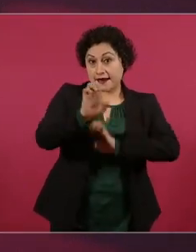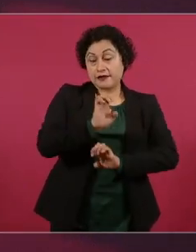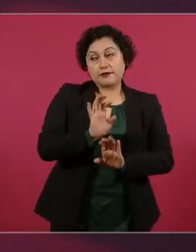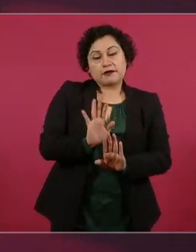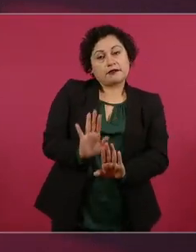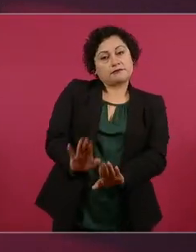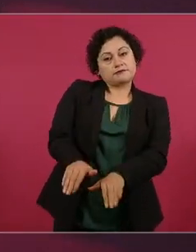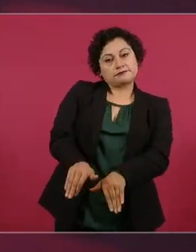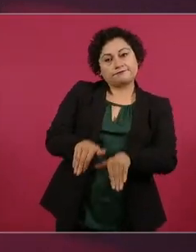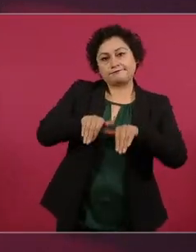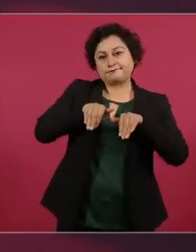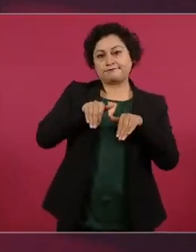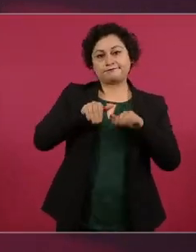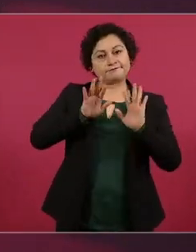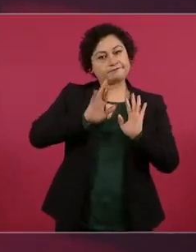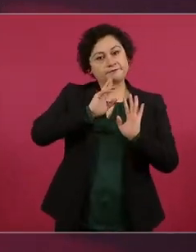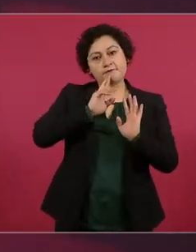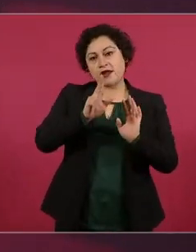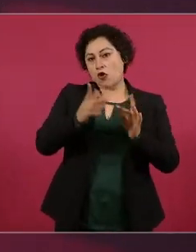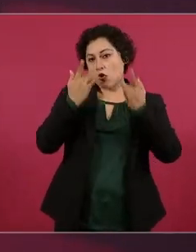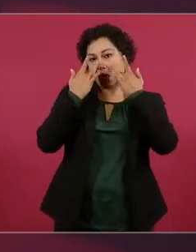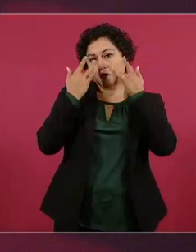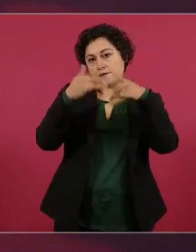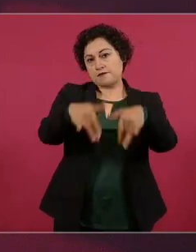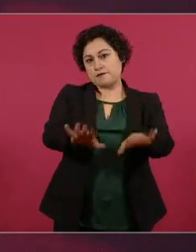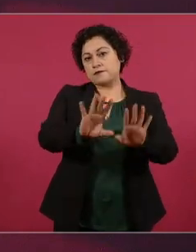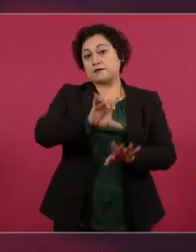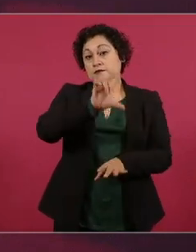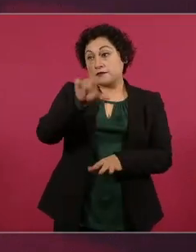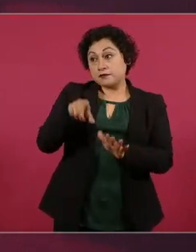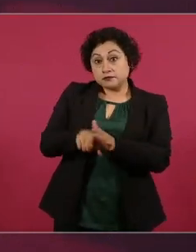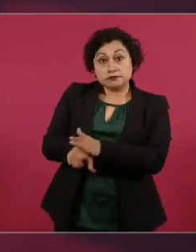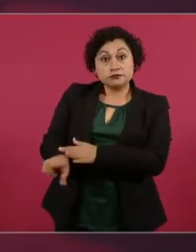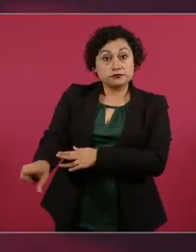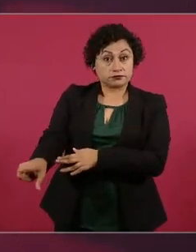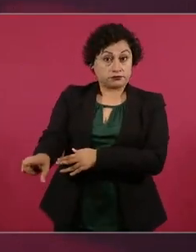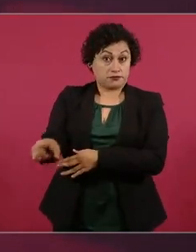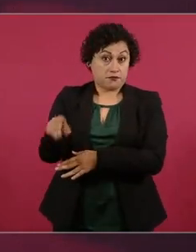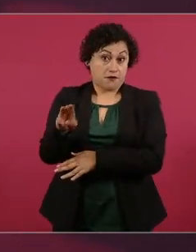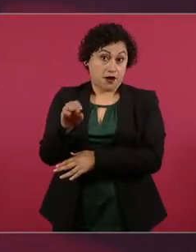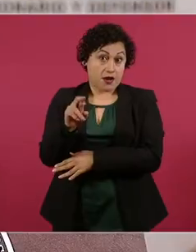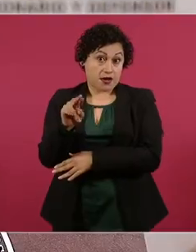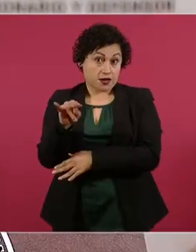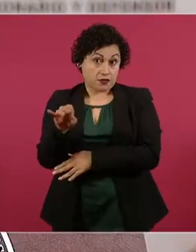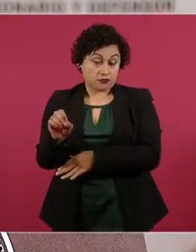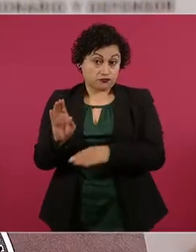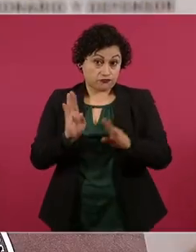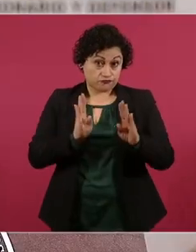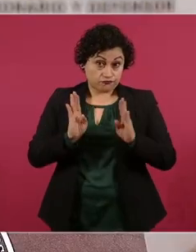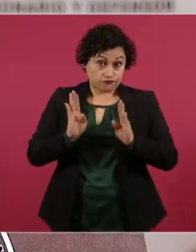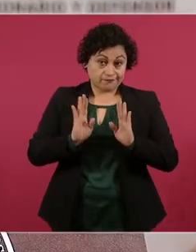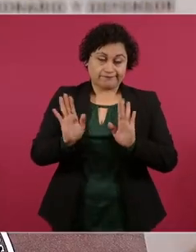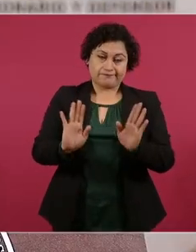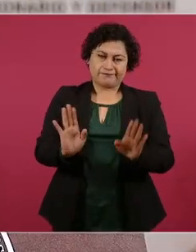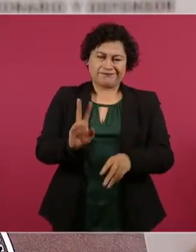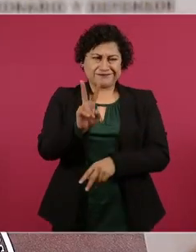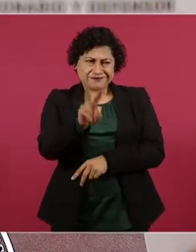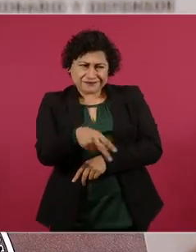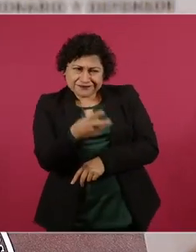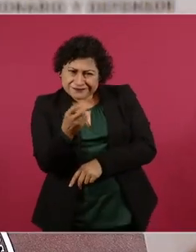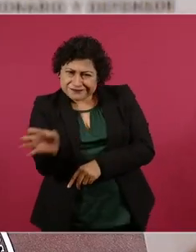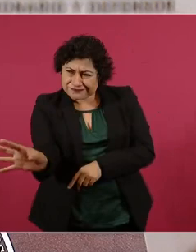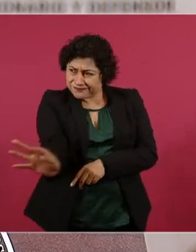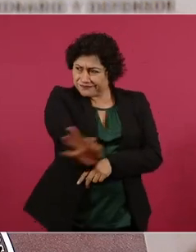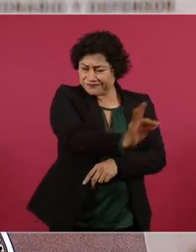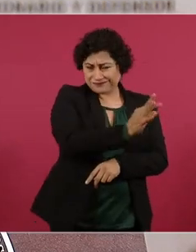aduana que pagar mordida a los marinos de la CEMAR. La verdad es que qué raro. Estas mentiras fueron difundidas, por supuesto, por